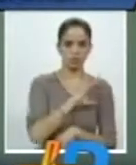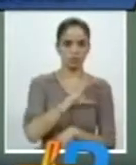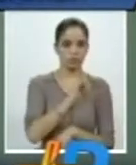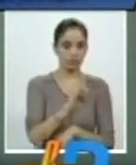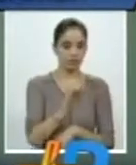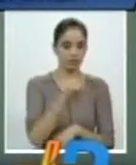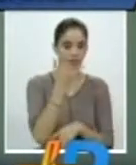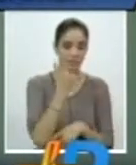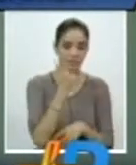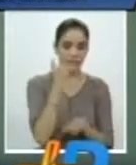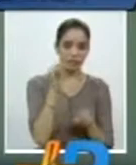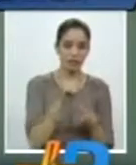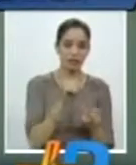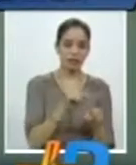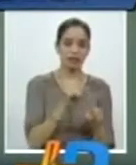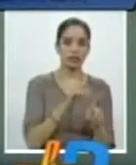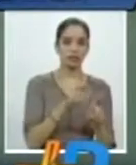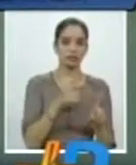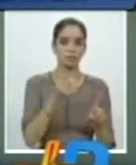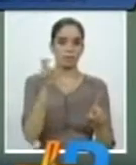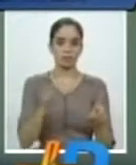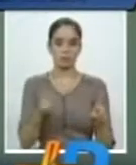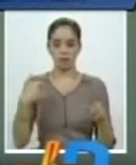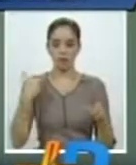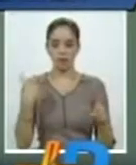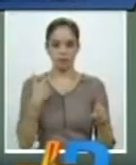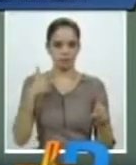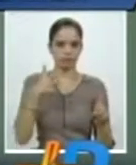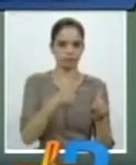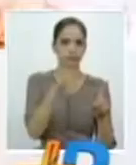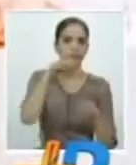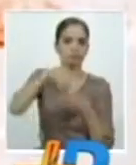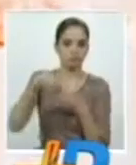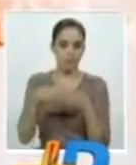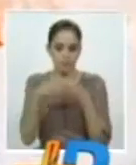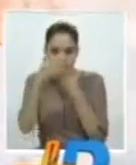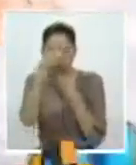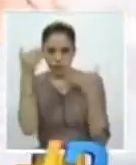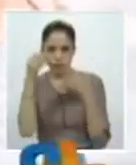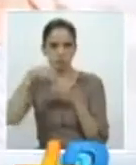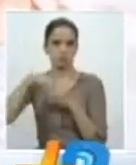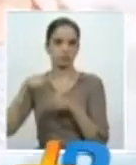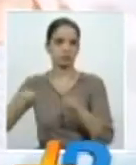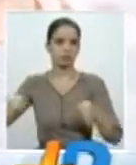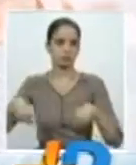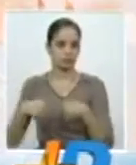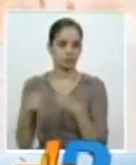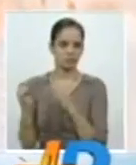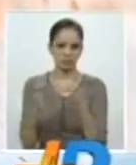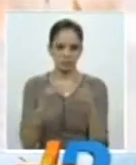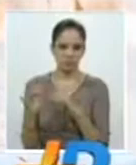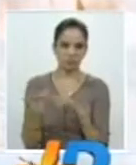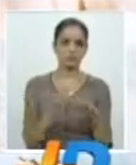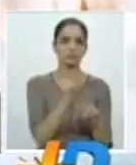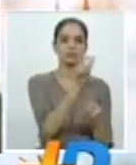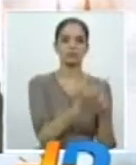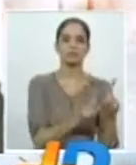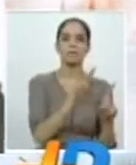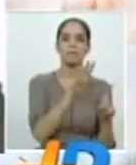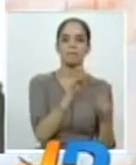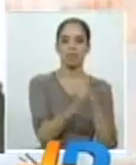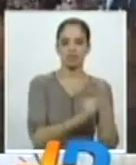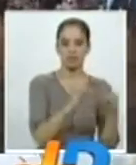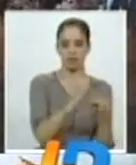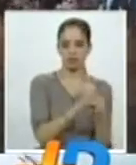habría sido cometido por supuestos pandilleros del sector. Él era Andrés Felipe Torres, auxiliar de policía de 20 años de